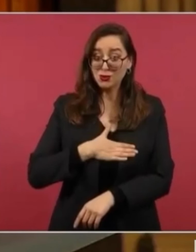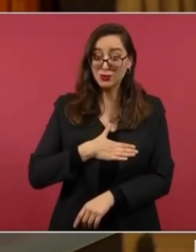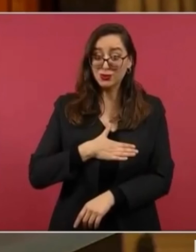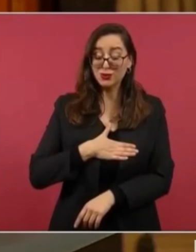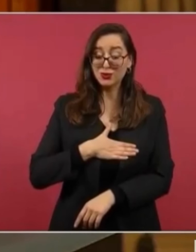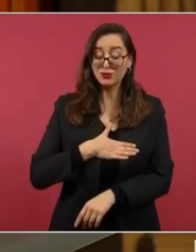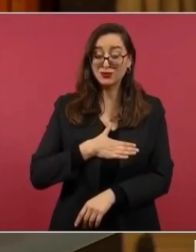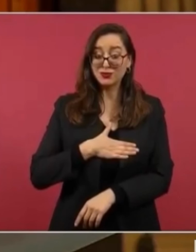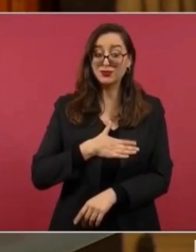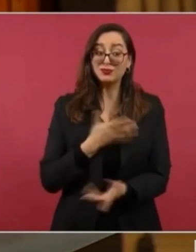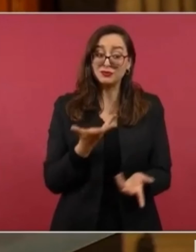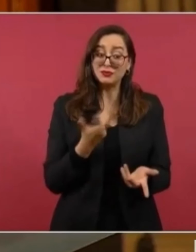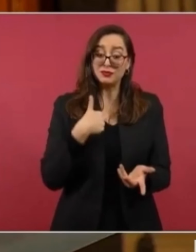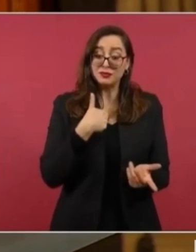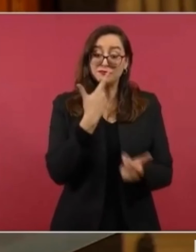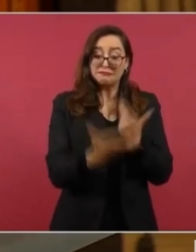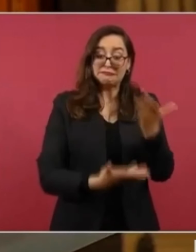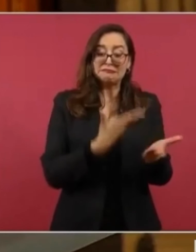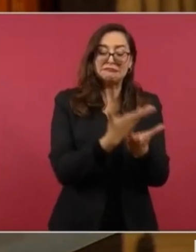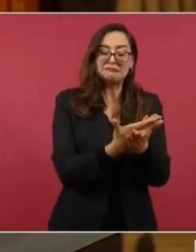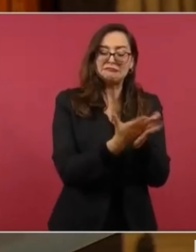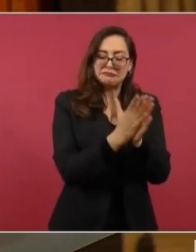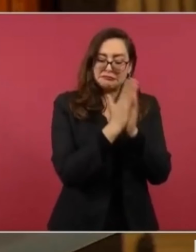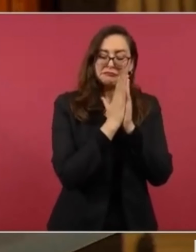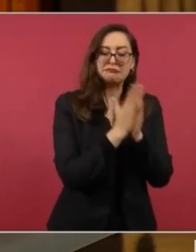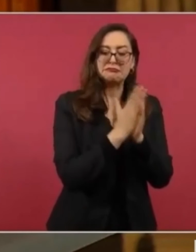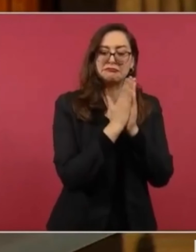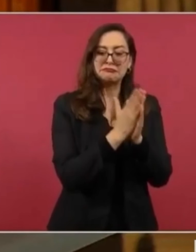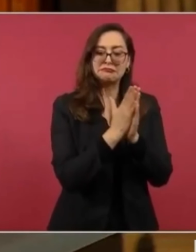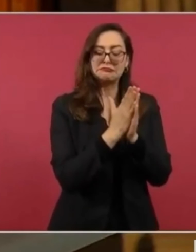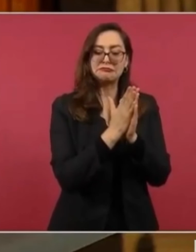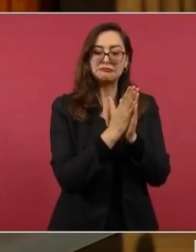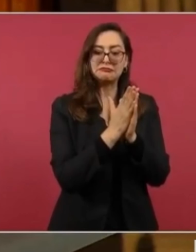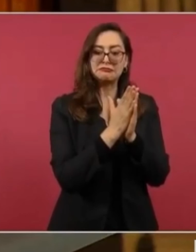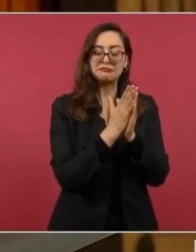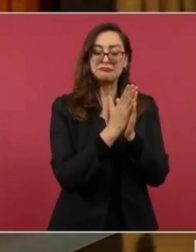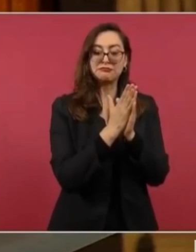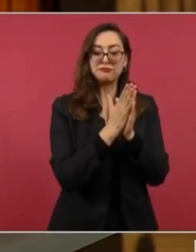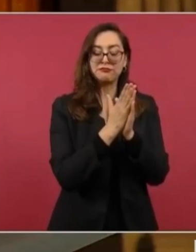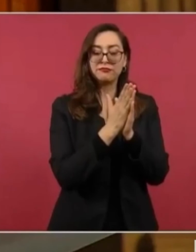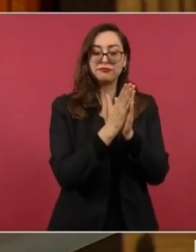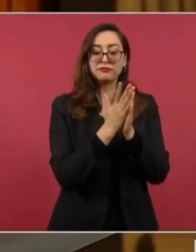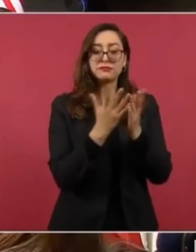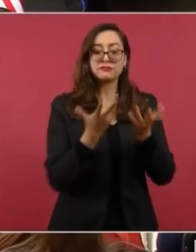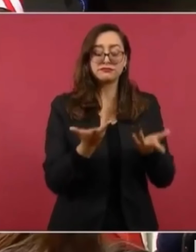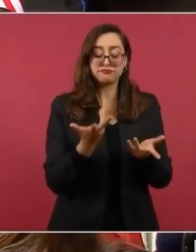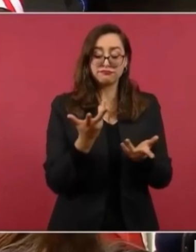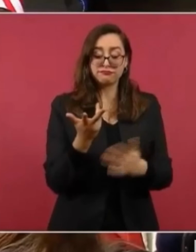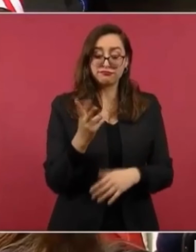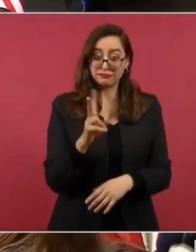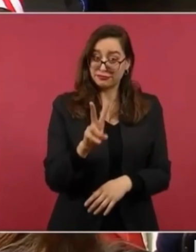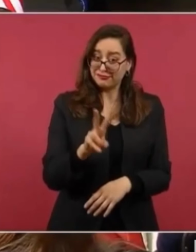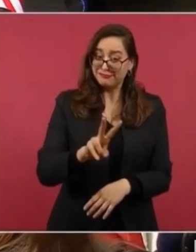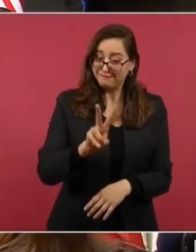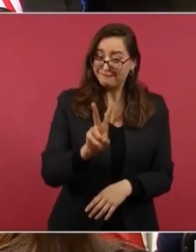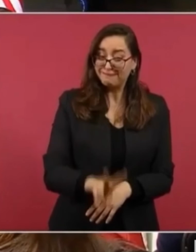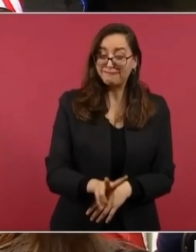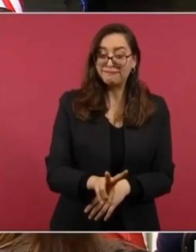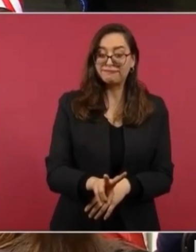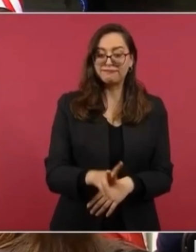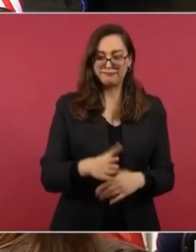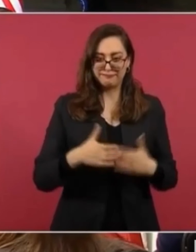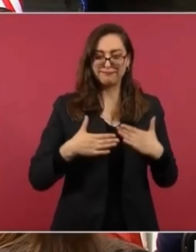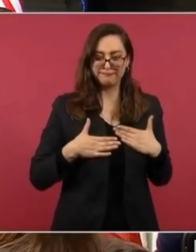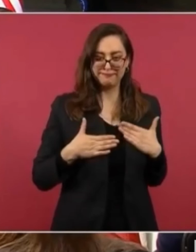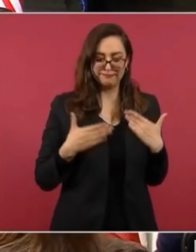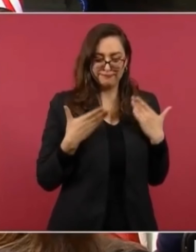y por eso lo planteo. Además, le tengo plena